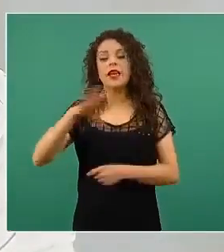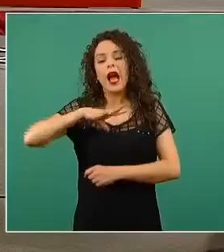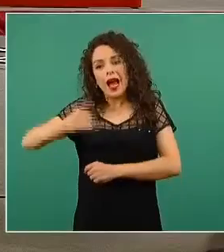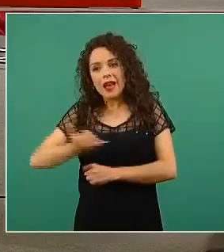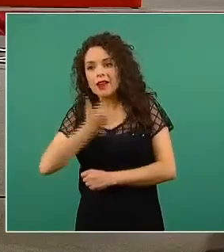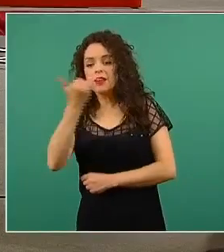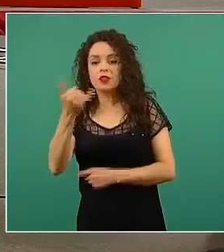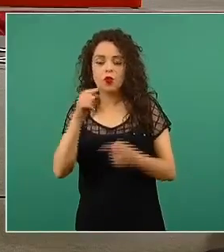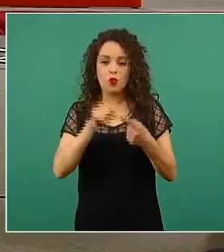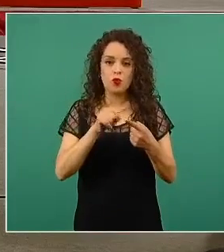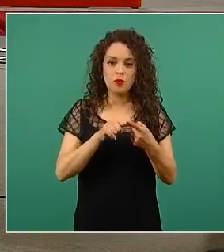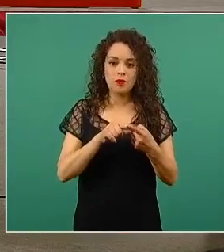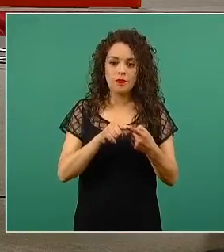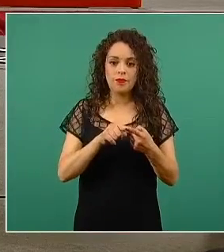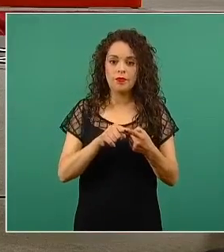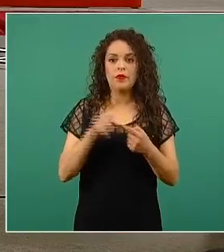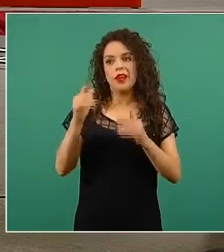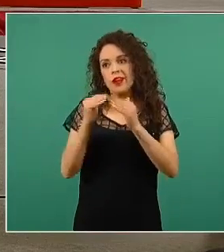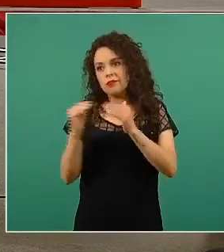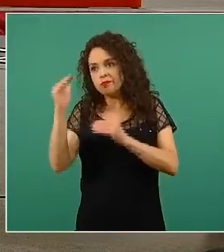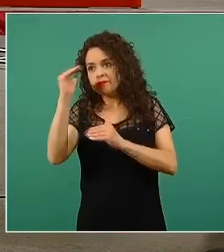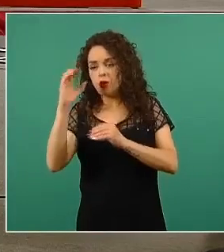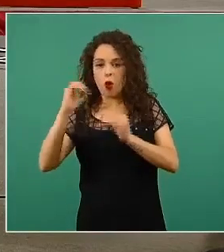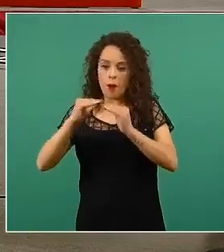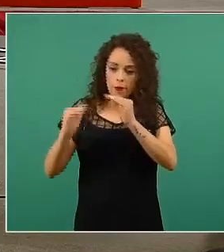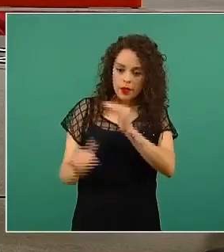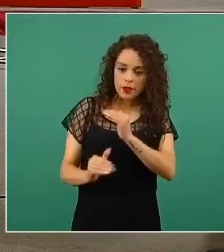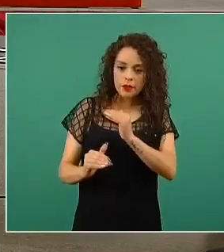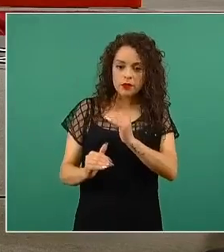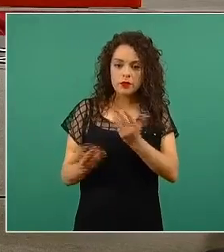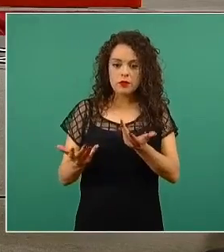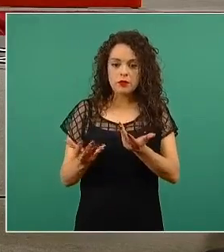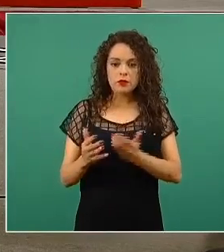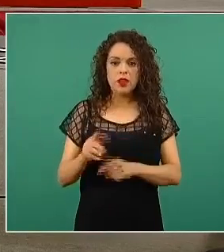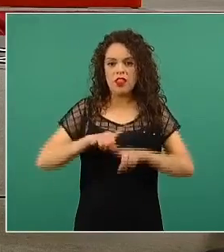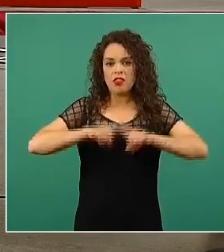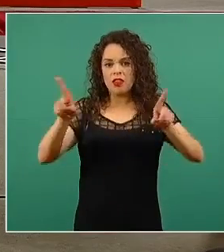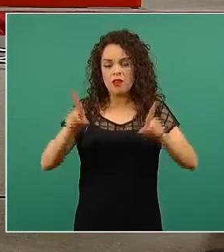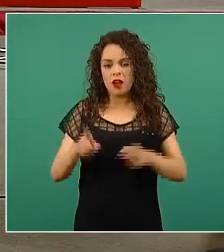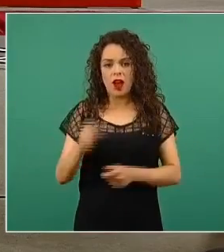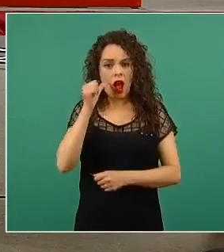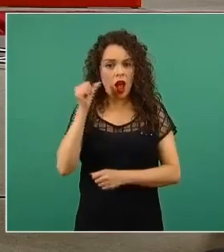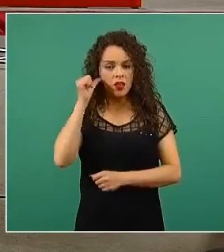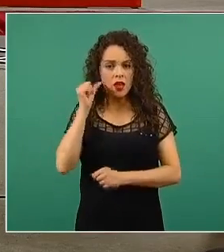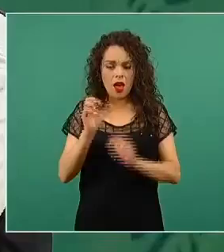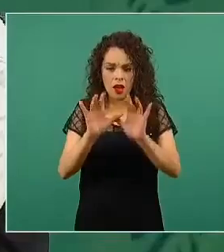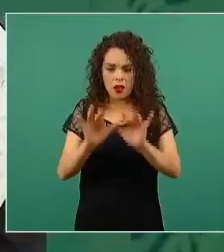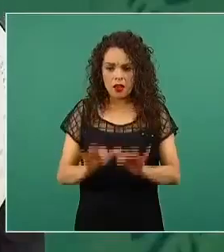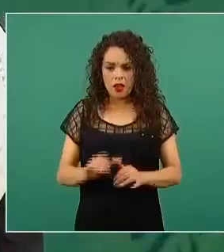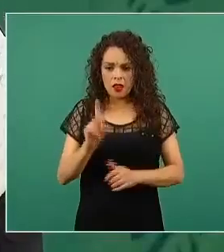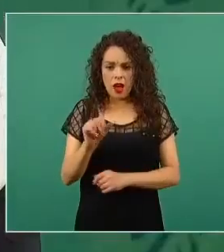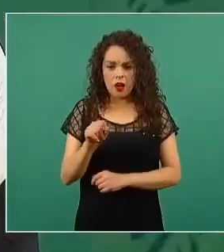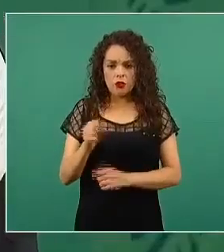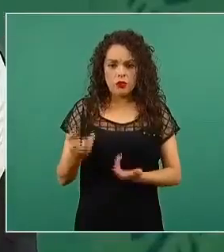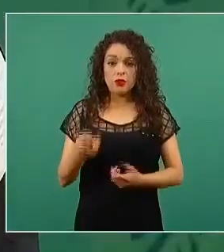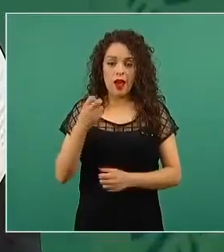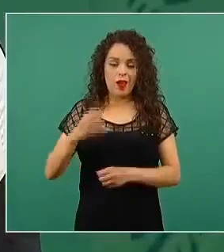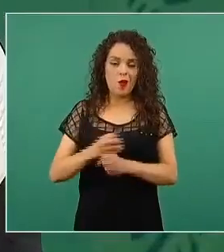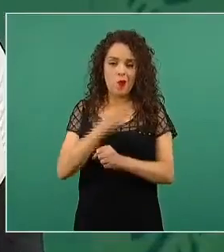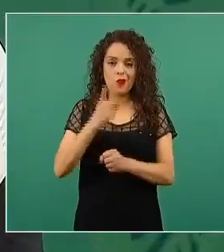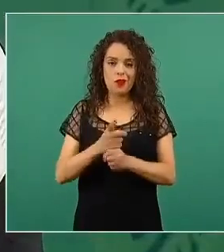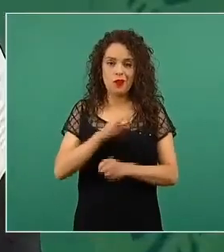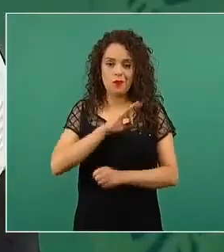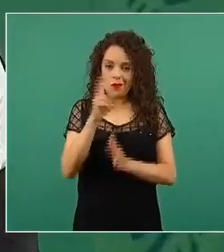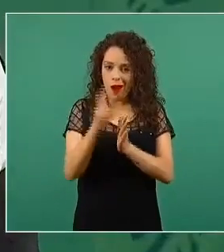aquí, hay un incremento, hay un decremento, la base de datos era diferente a la de ayer, y tenemos la oportunidad de